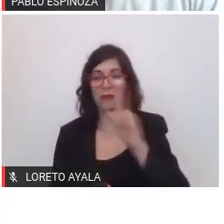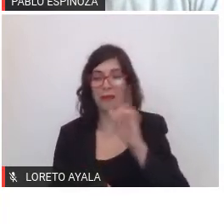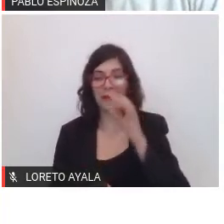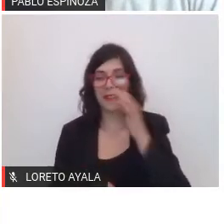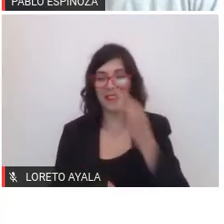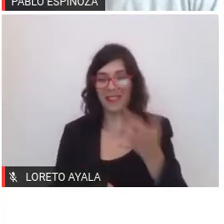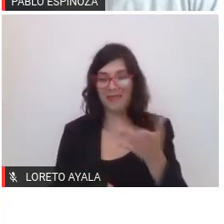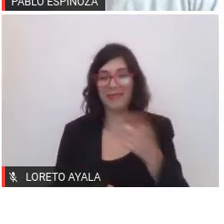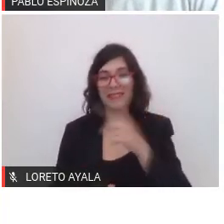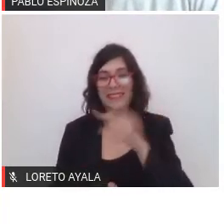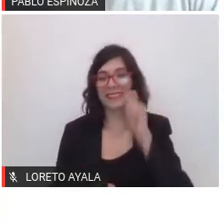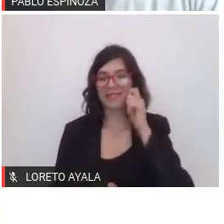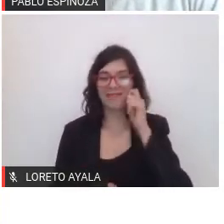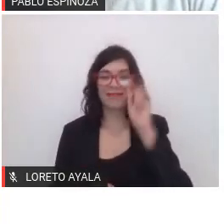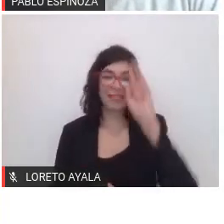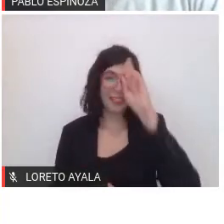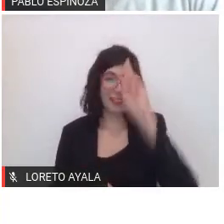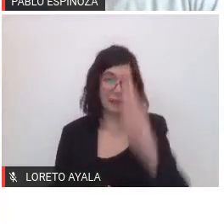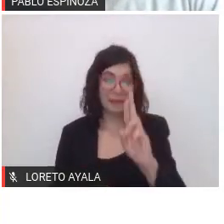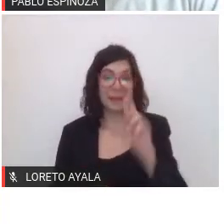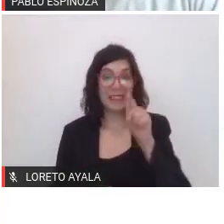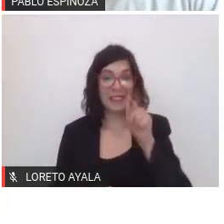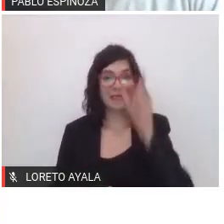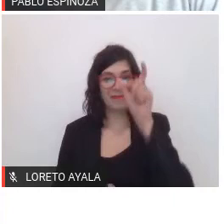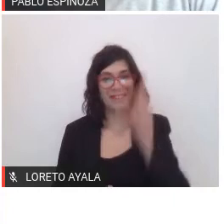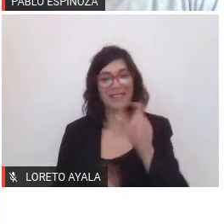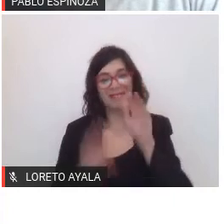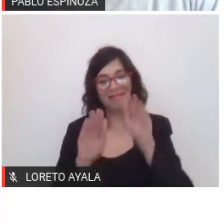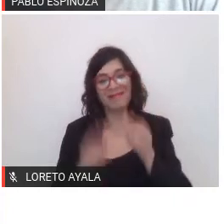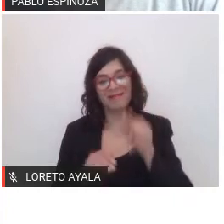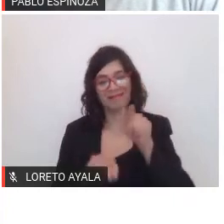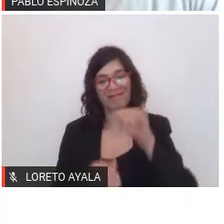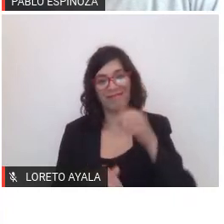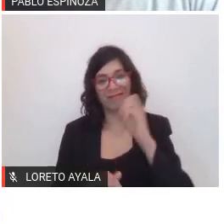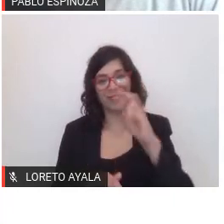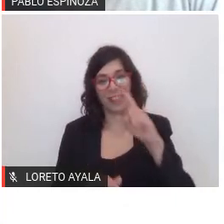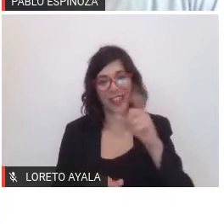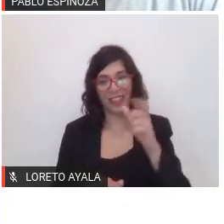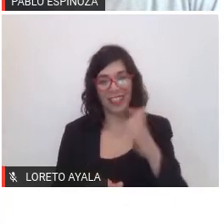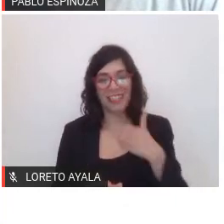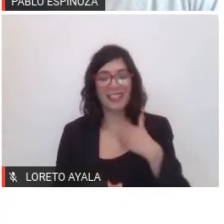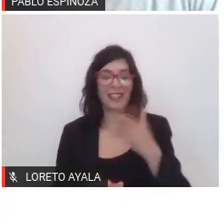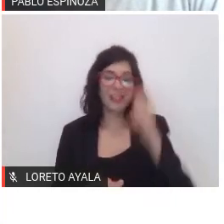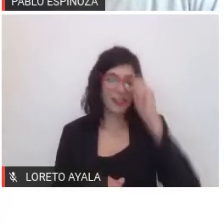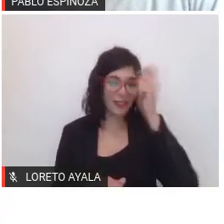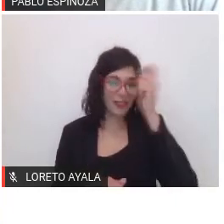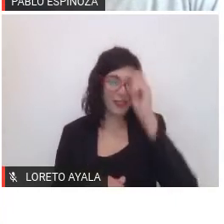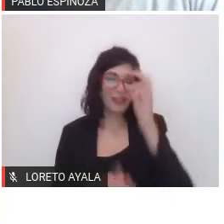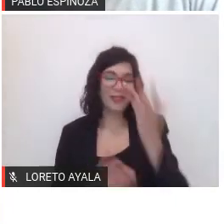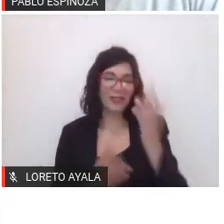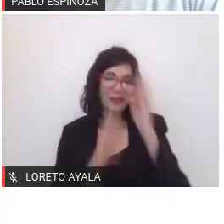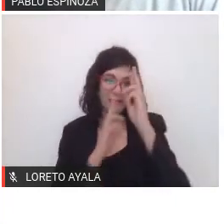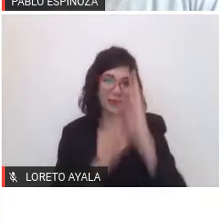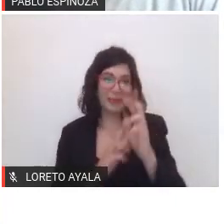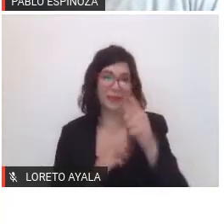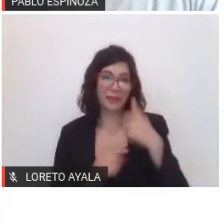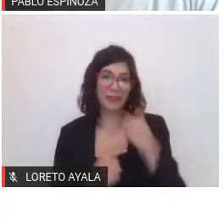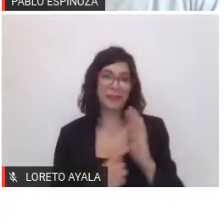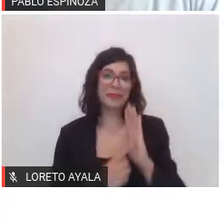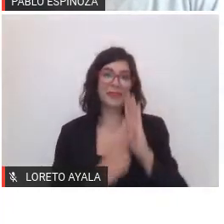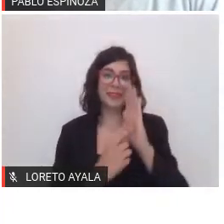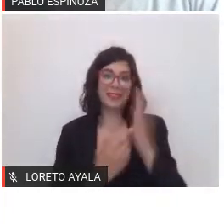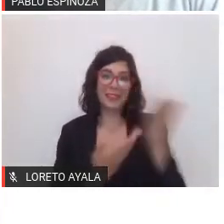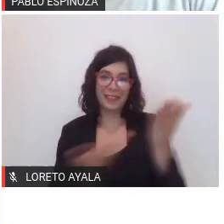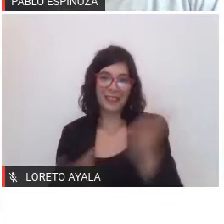trayectoria personal y profesional. Y una de esas personas, evidentemente, es don Jorge. Para mí es un tremendo honor hoy día estar de presentador suyo.